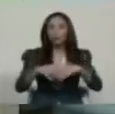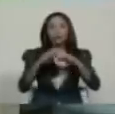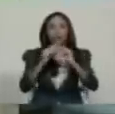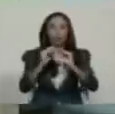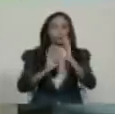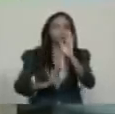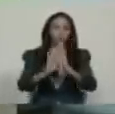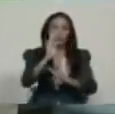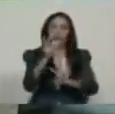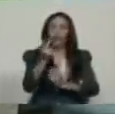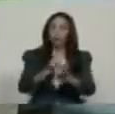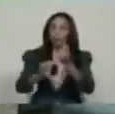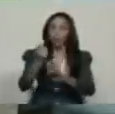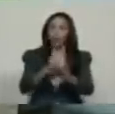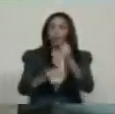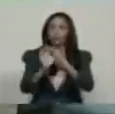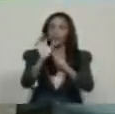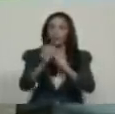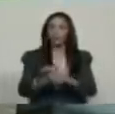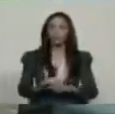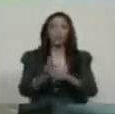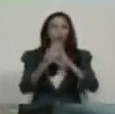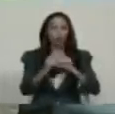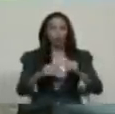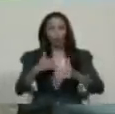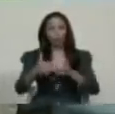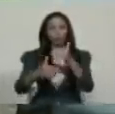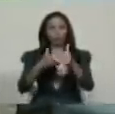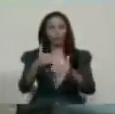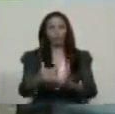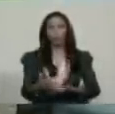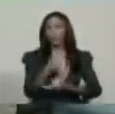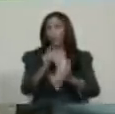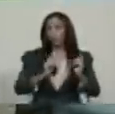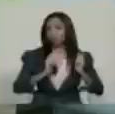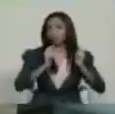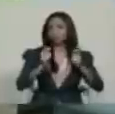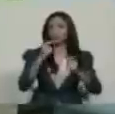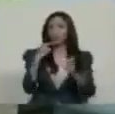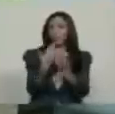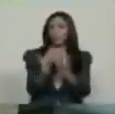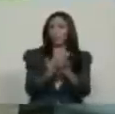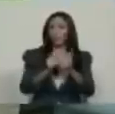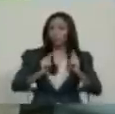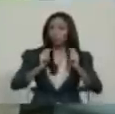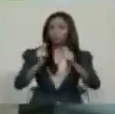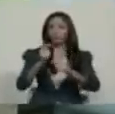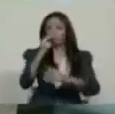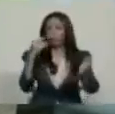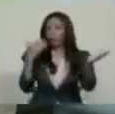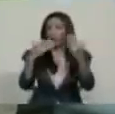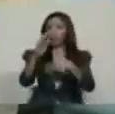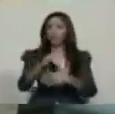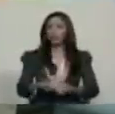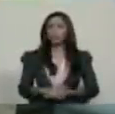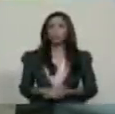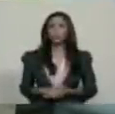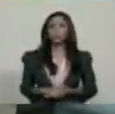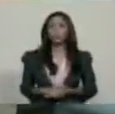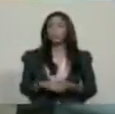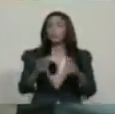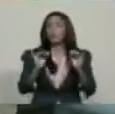toda la economía, esa agenda económica boliviana que usted nos ha propuesto y que llevamos adelante. Así que desde